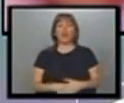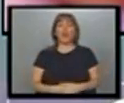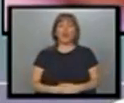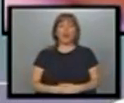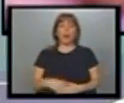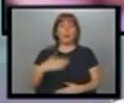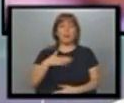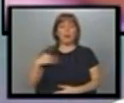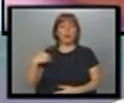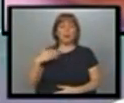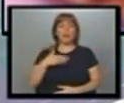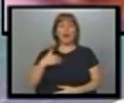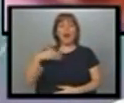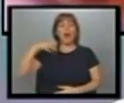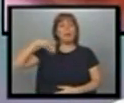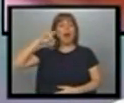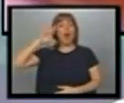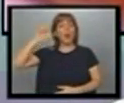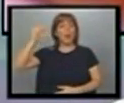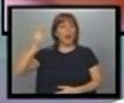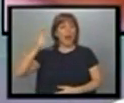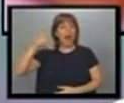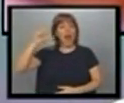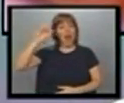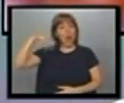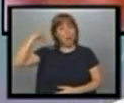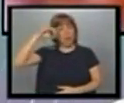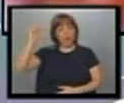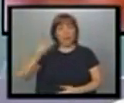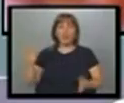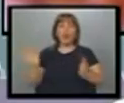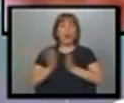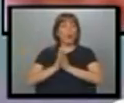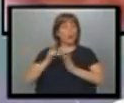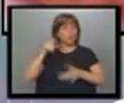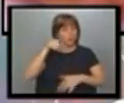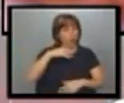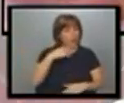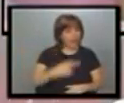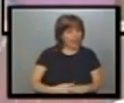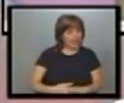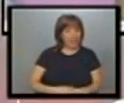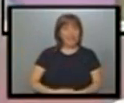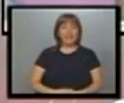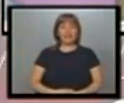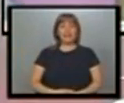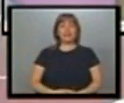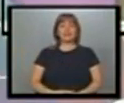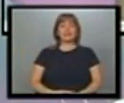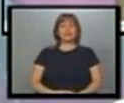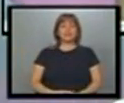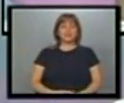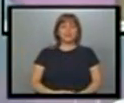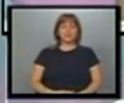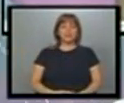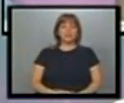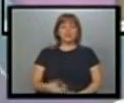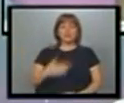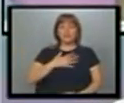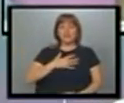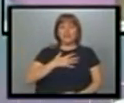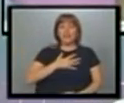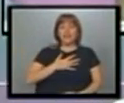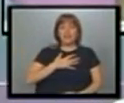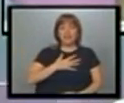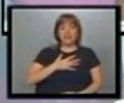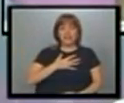La mamá, Paula Cecilia López, está con ellas, está cuidándolas y es la que de alguna manera trató de tenernos en vilo a